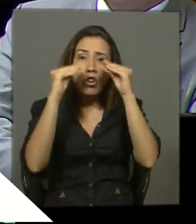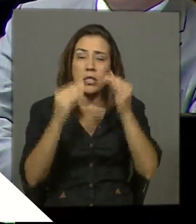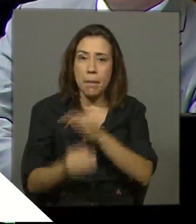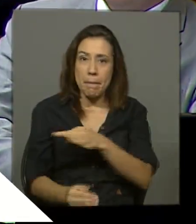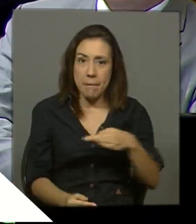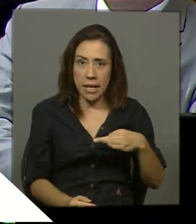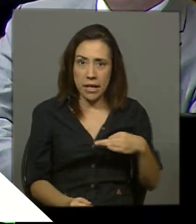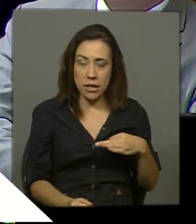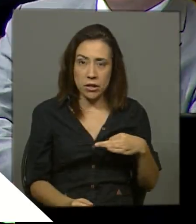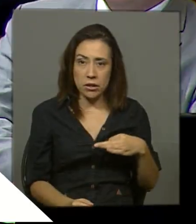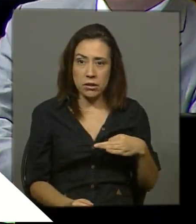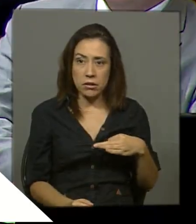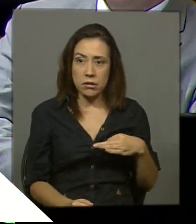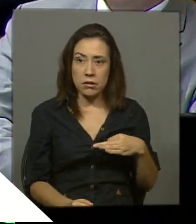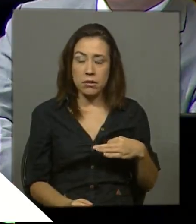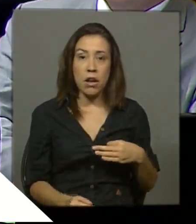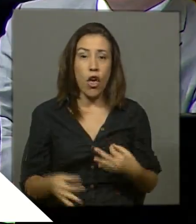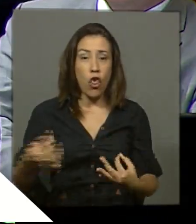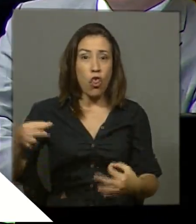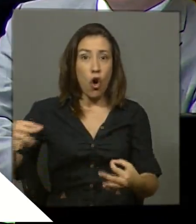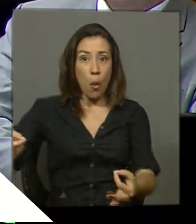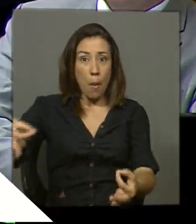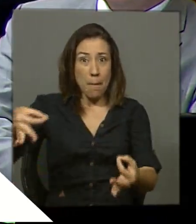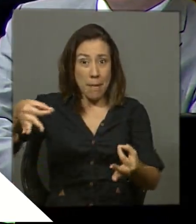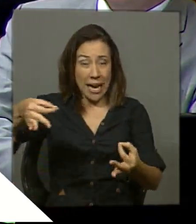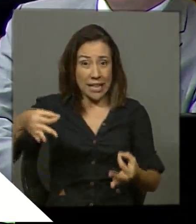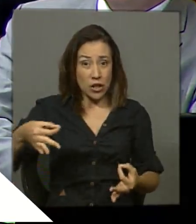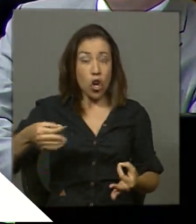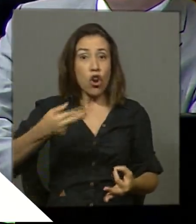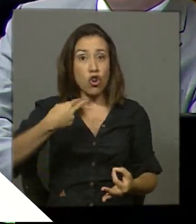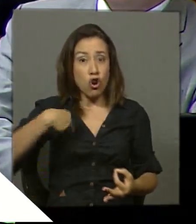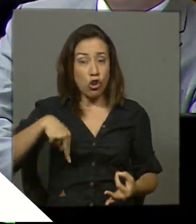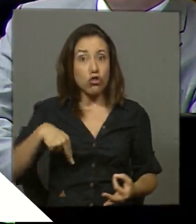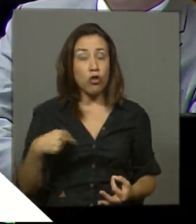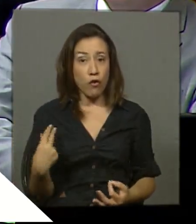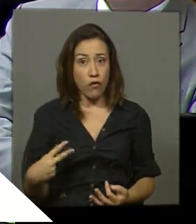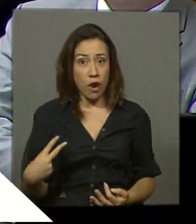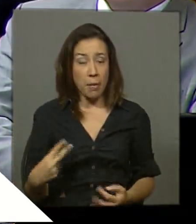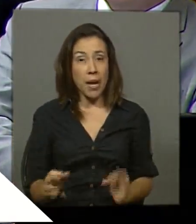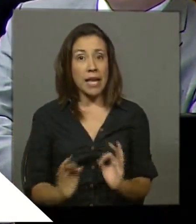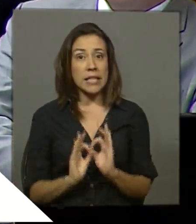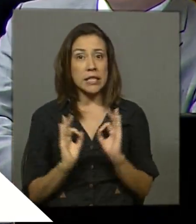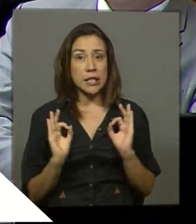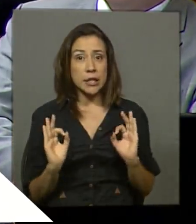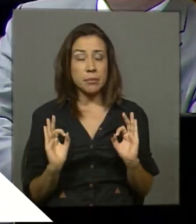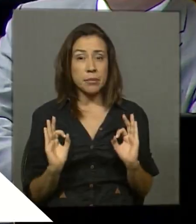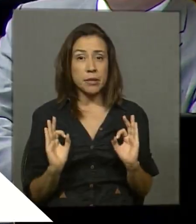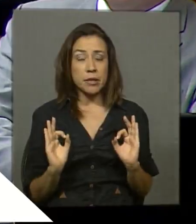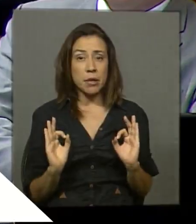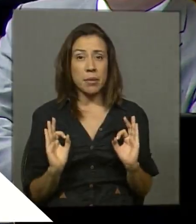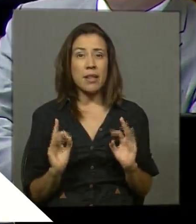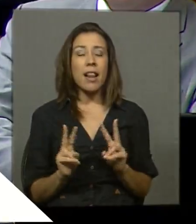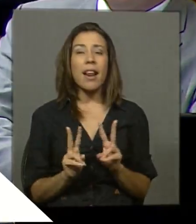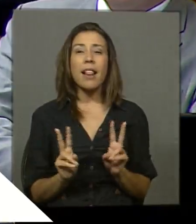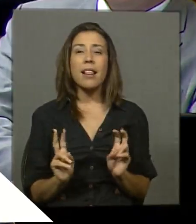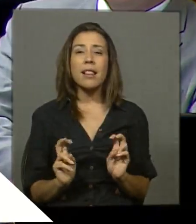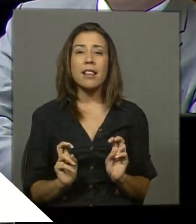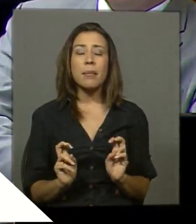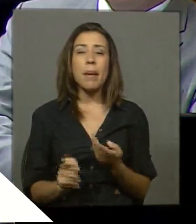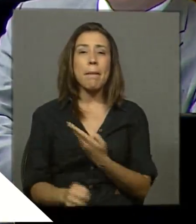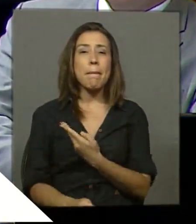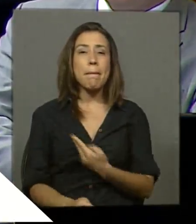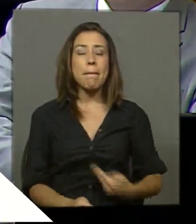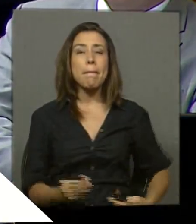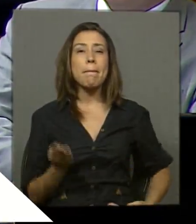ministro se ha presentado un documento el día de hoy que nosotros valoramos especialmente en aquello que dice relación con que la